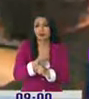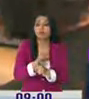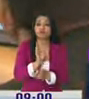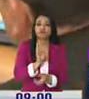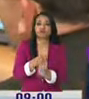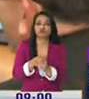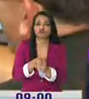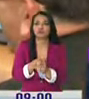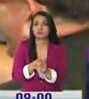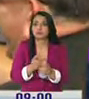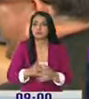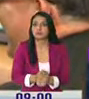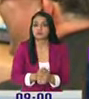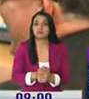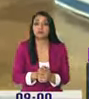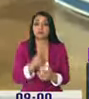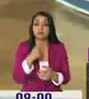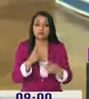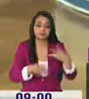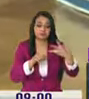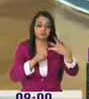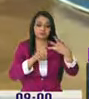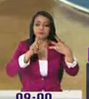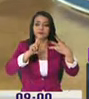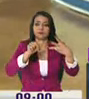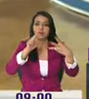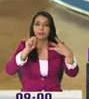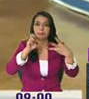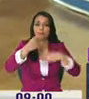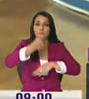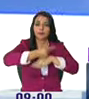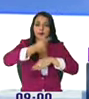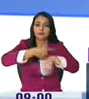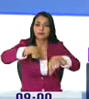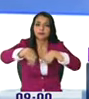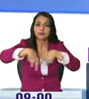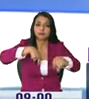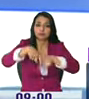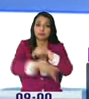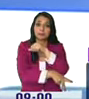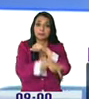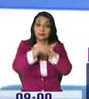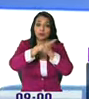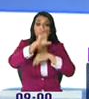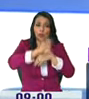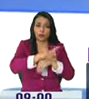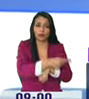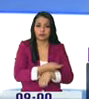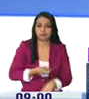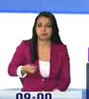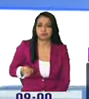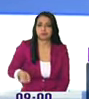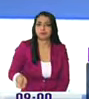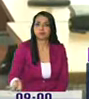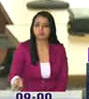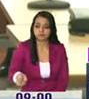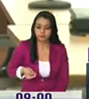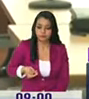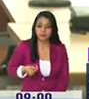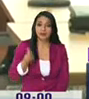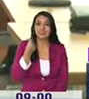y manifestó que Ramiro Carrillo, gerente de transporte de Petroecuador, lo utilizó para cobrar el dinero de Odebrecht,